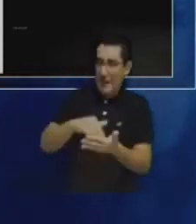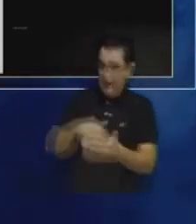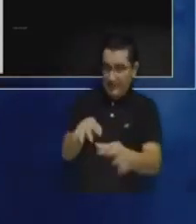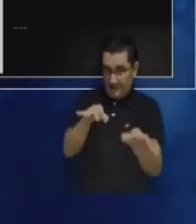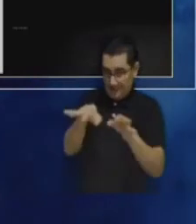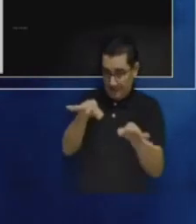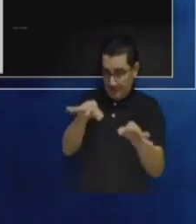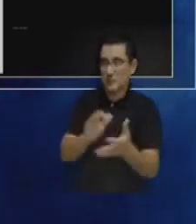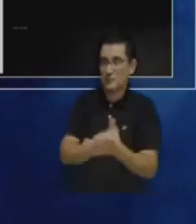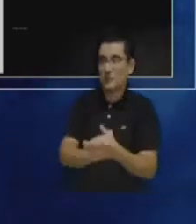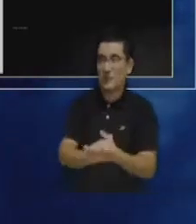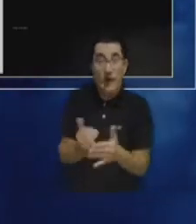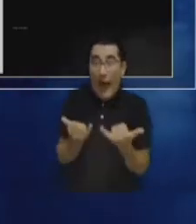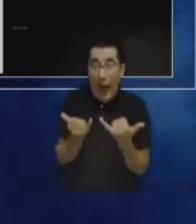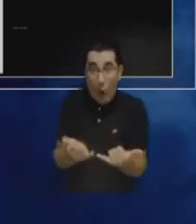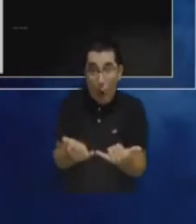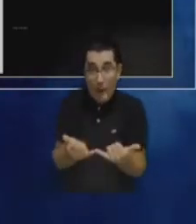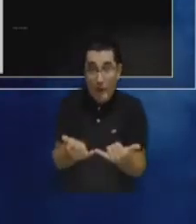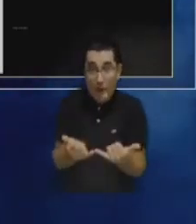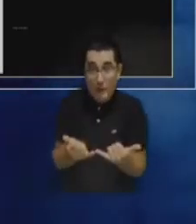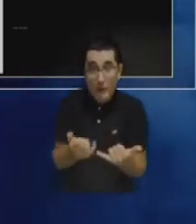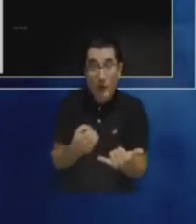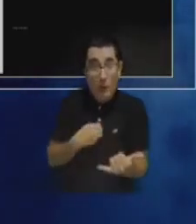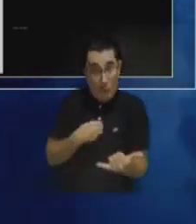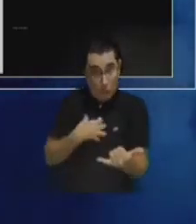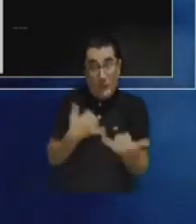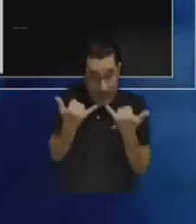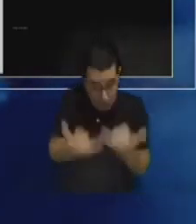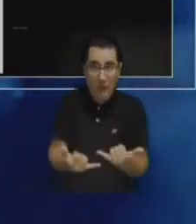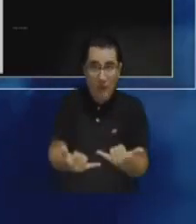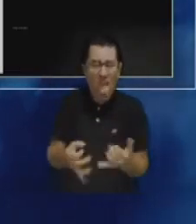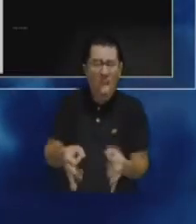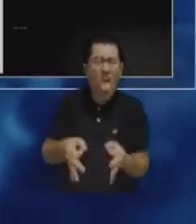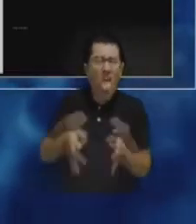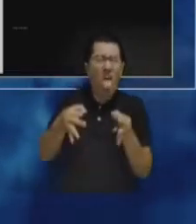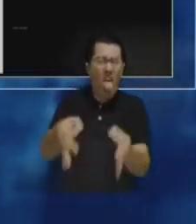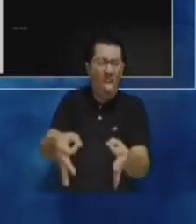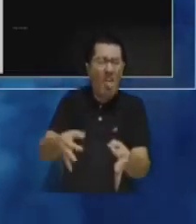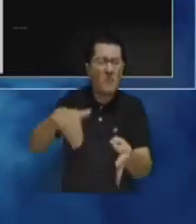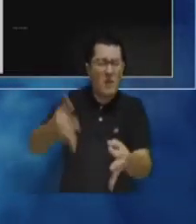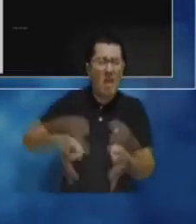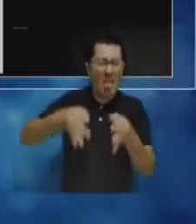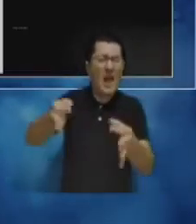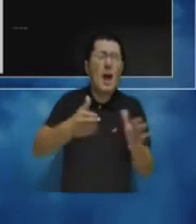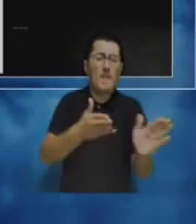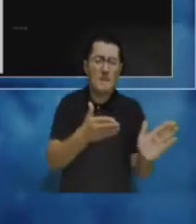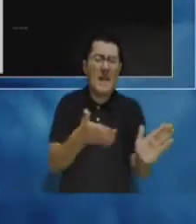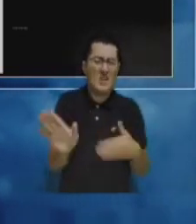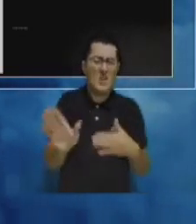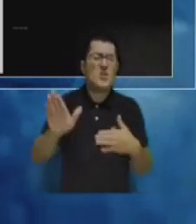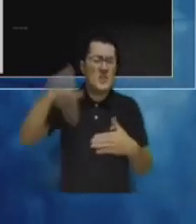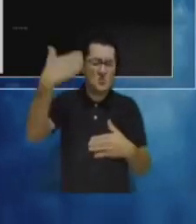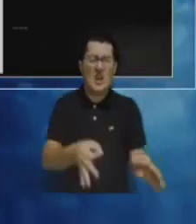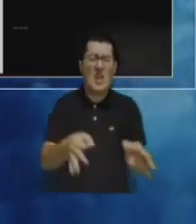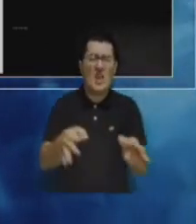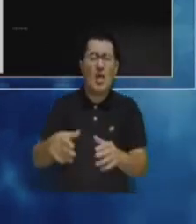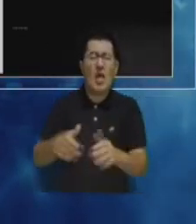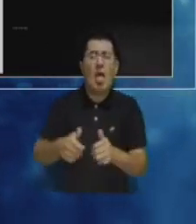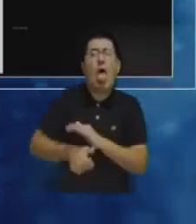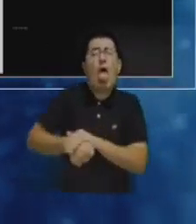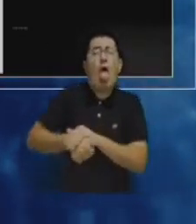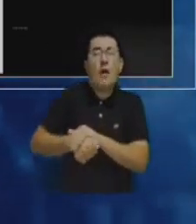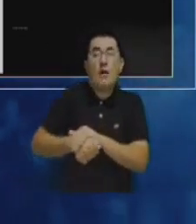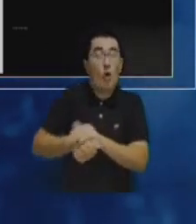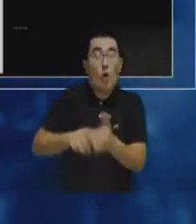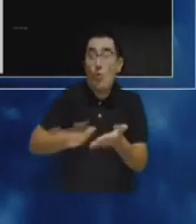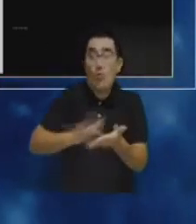o nunca, ¿sí? Uno no se puede quedar planeando, la planeación es importante, vaya y venga, es importantísima, pero uno